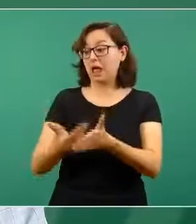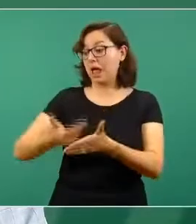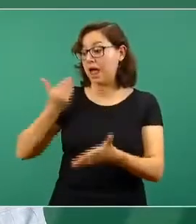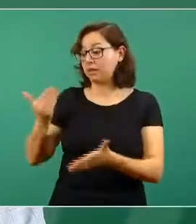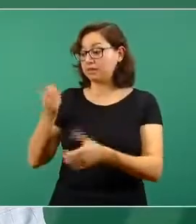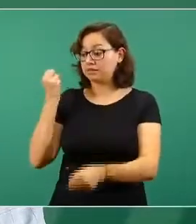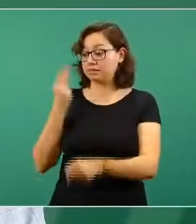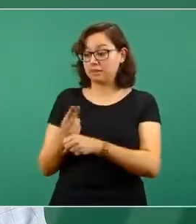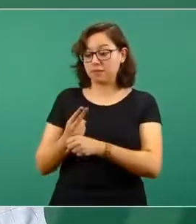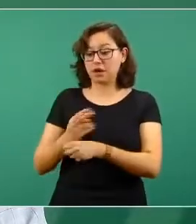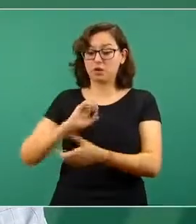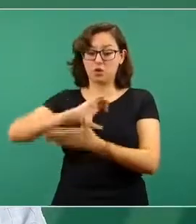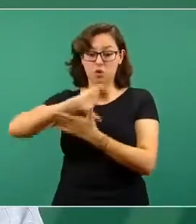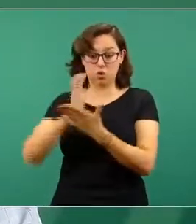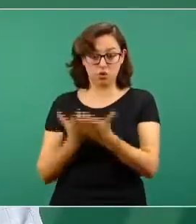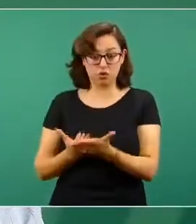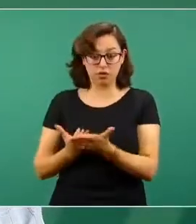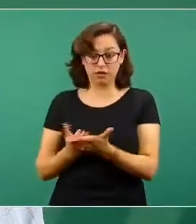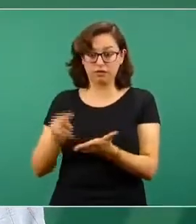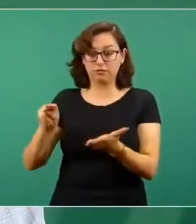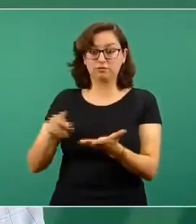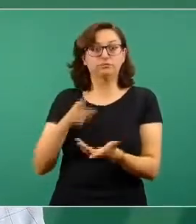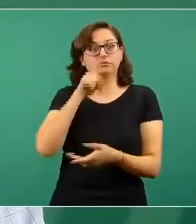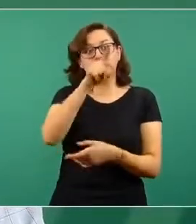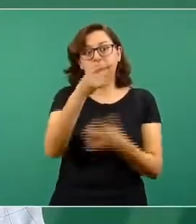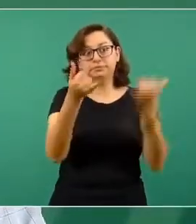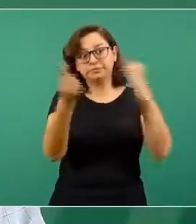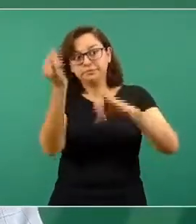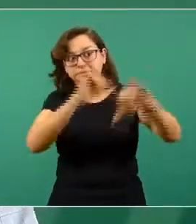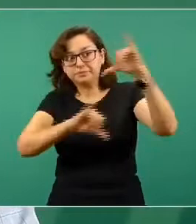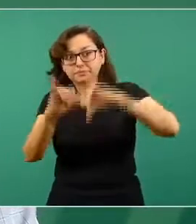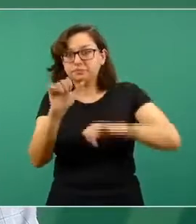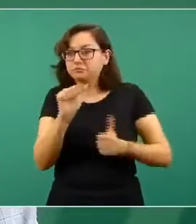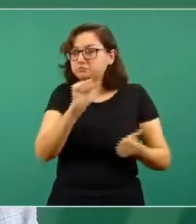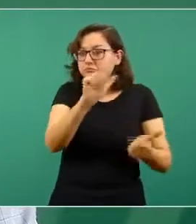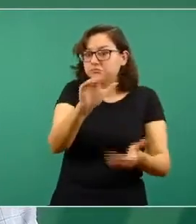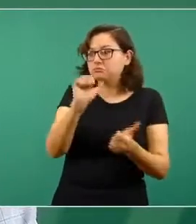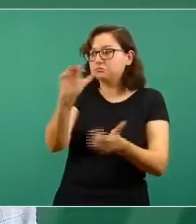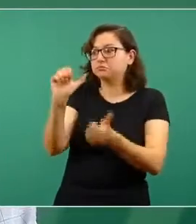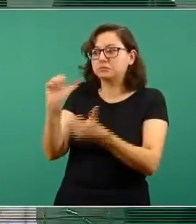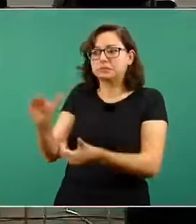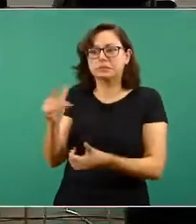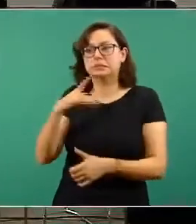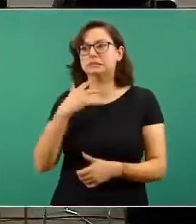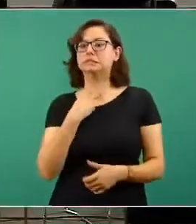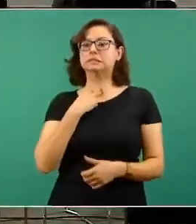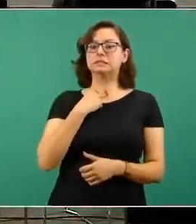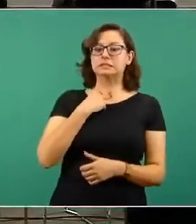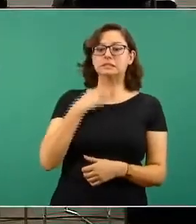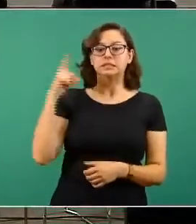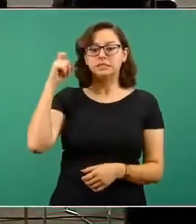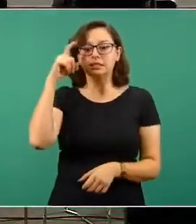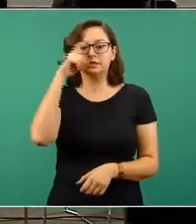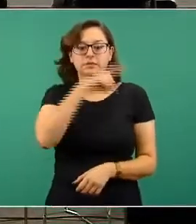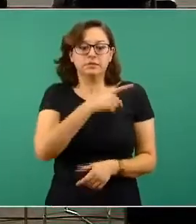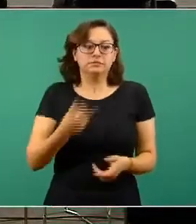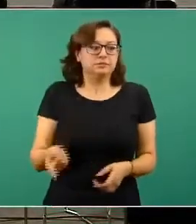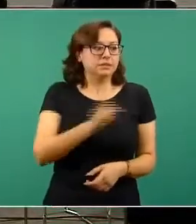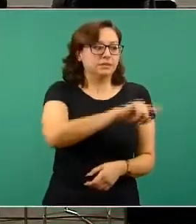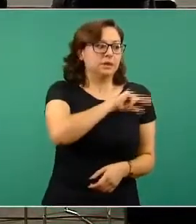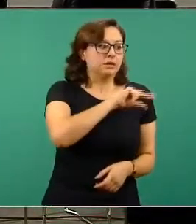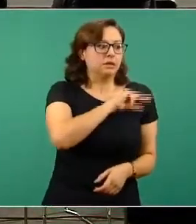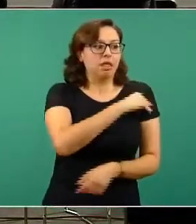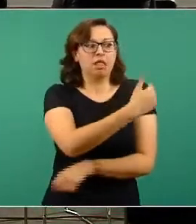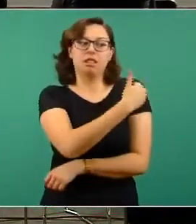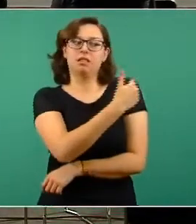preestablecidos desde el año pasado, entonces la posibilidad de surtir a empresas privadas todavía es mucho menor. Cualquier vacuna